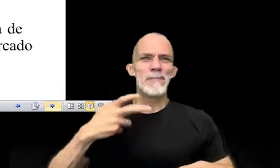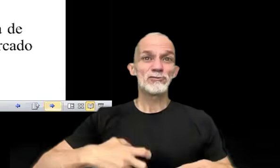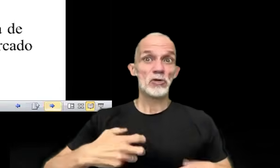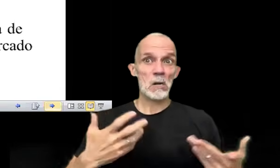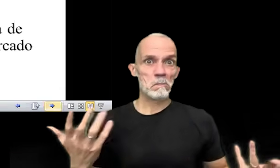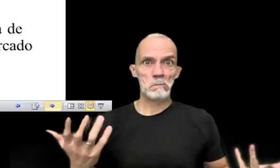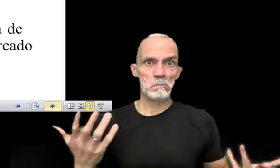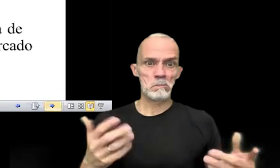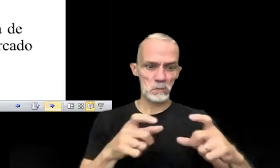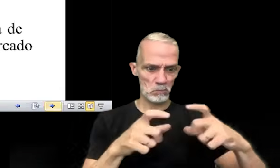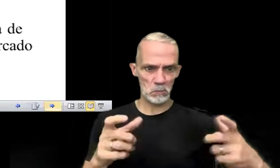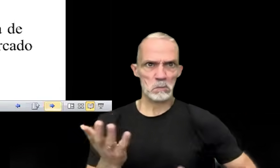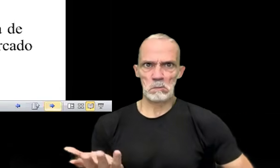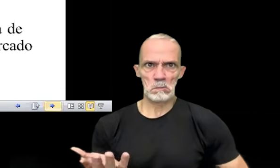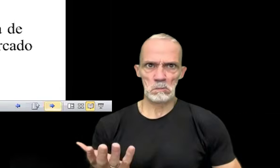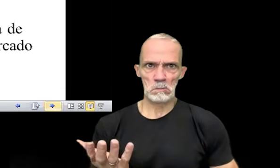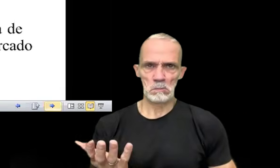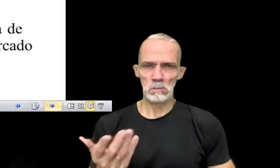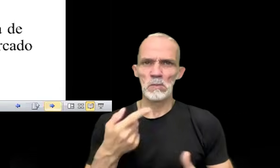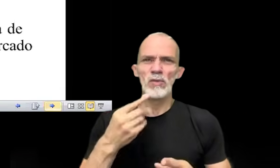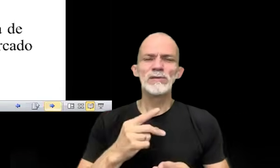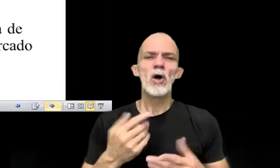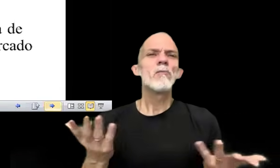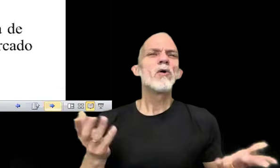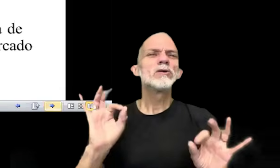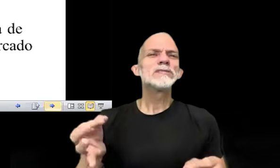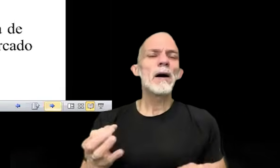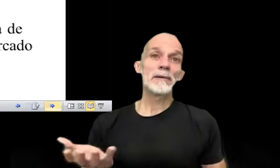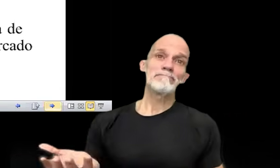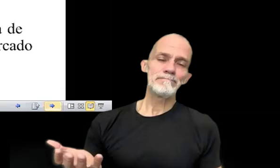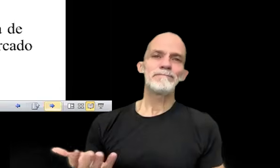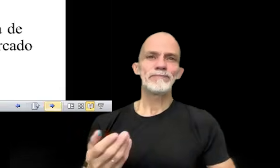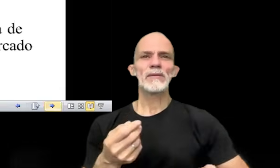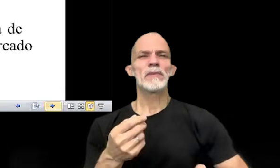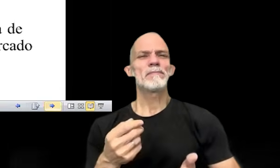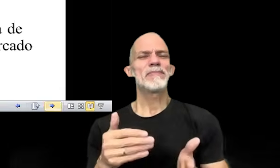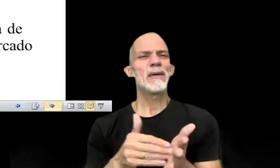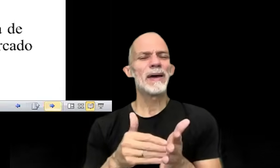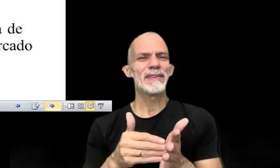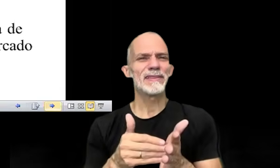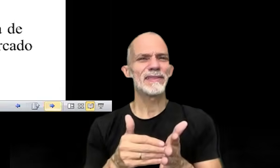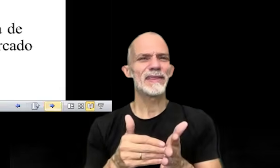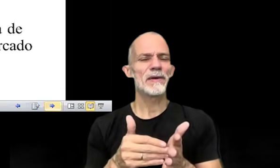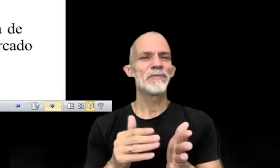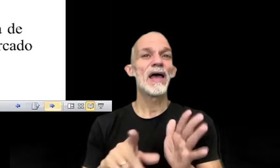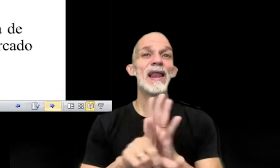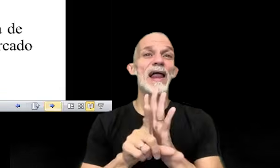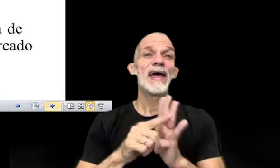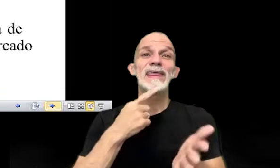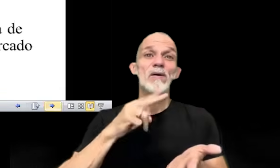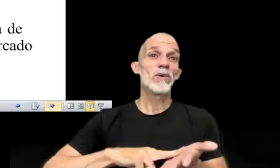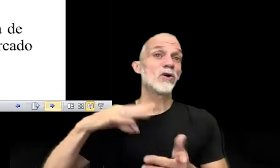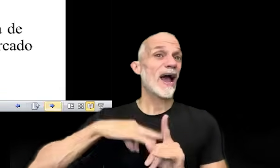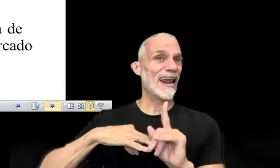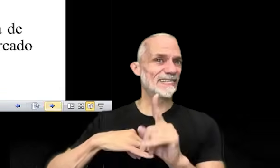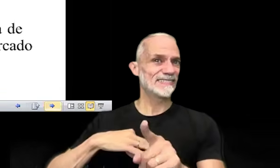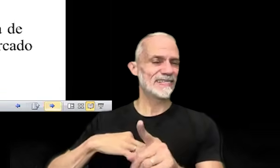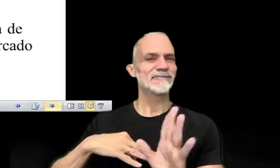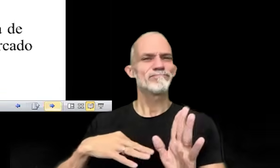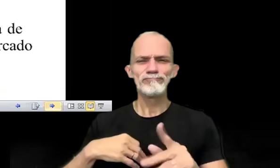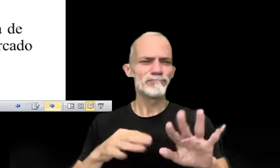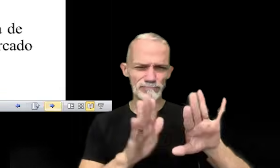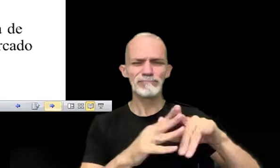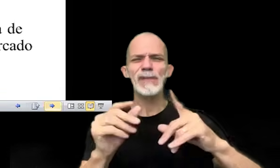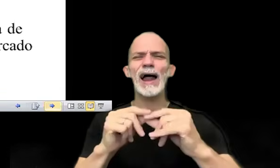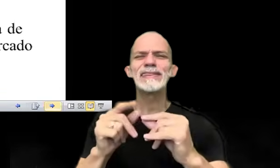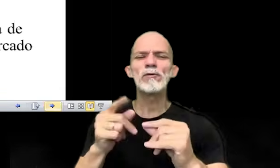no los tienen ni enunciados ni. Lo iba a definir, ¿sí? De acuerdo a la ley de impuesto a las ganancias, ¿sí? Me